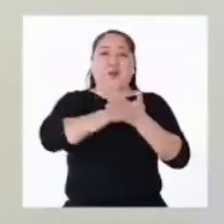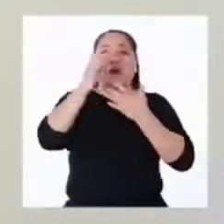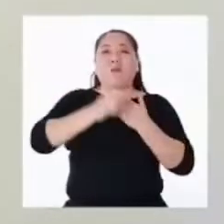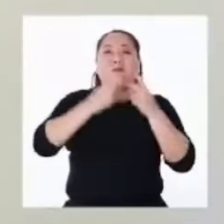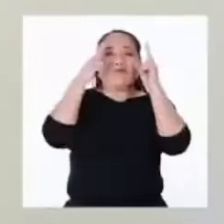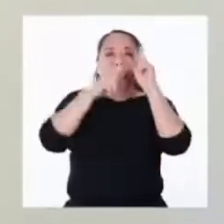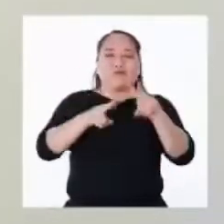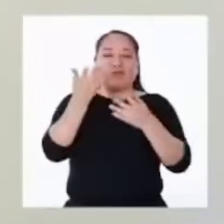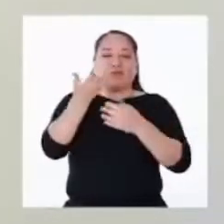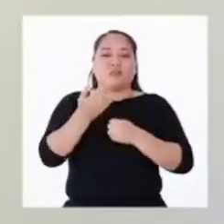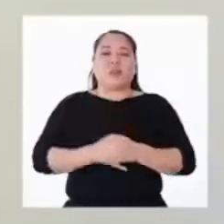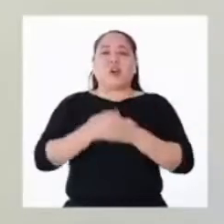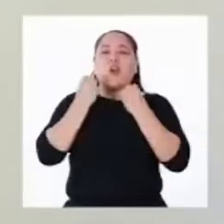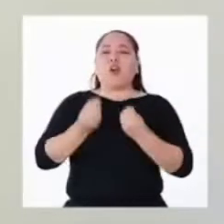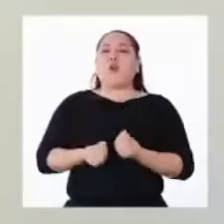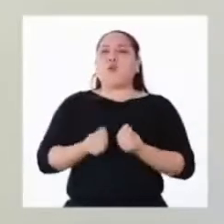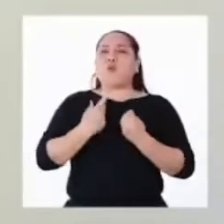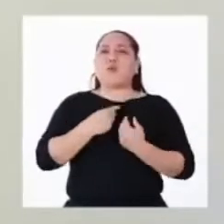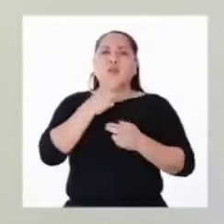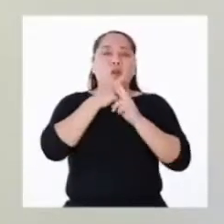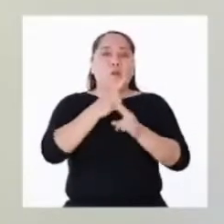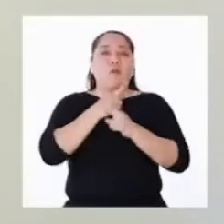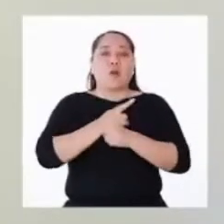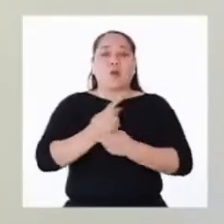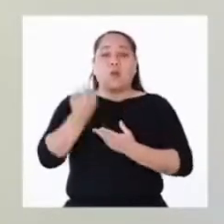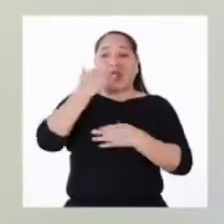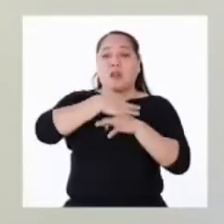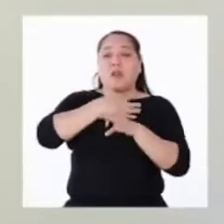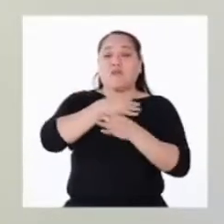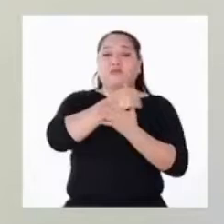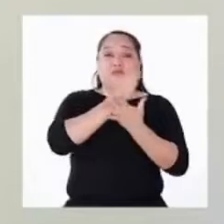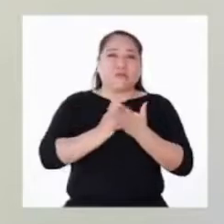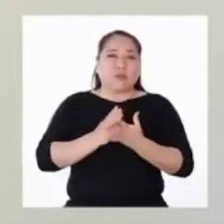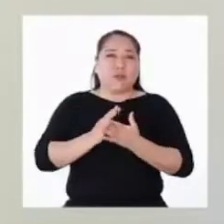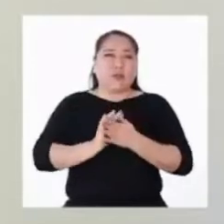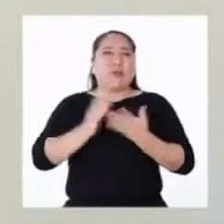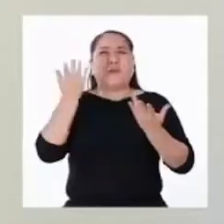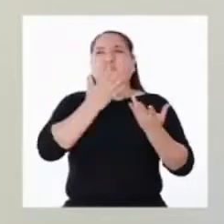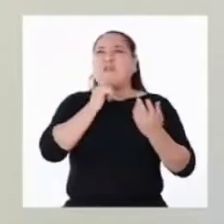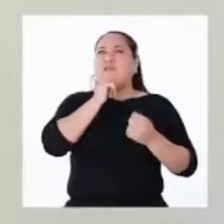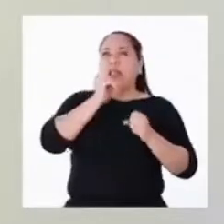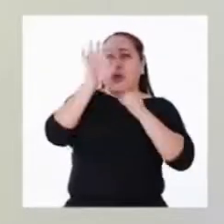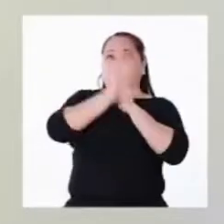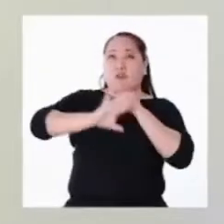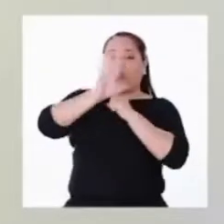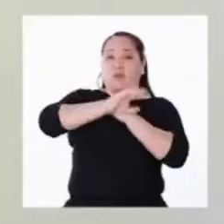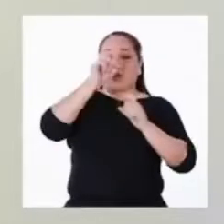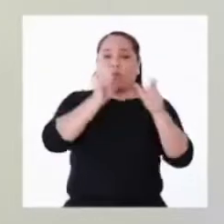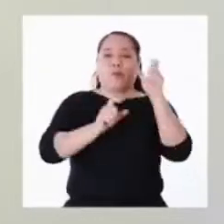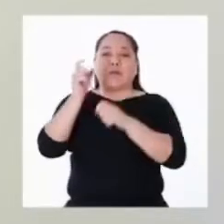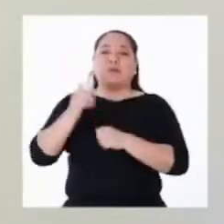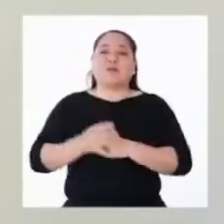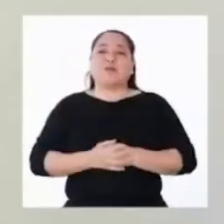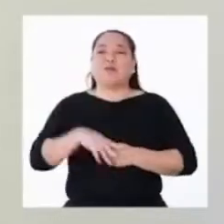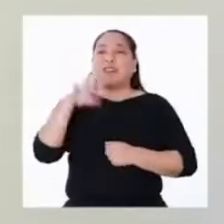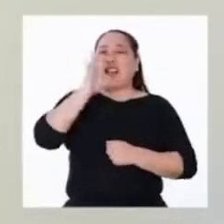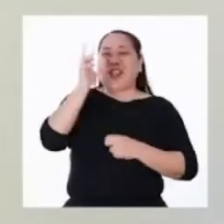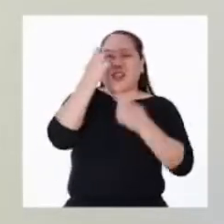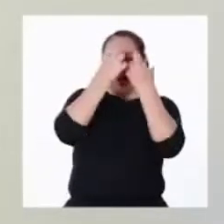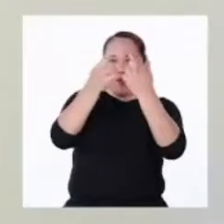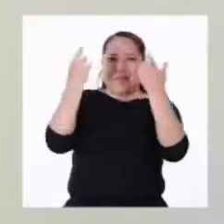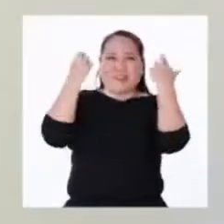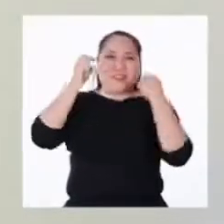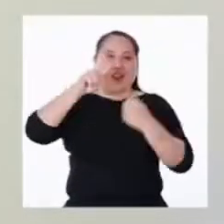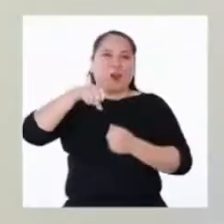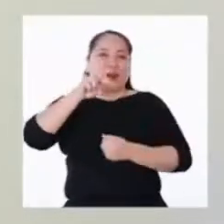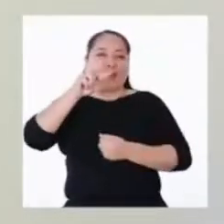Hola Promoción 2021. La investigación de hoy les permitirá fundamentar propuestas de acción para actuar de una forma adecuada ante